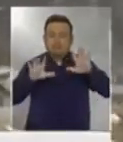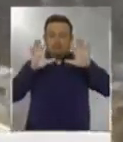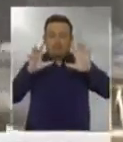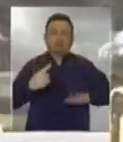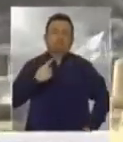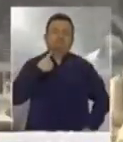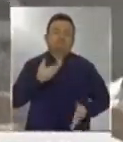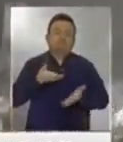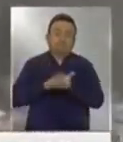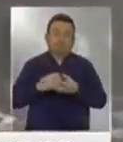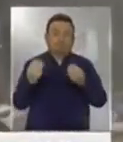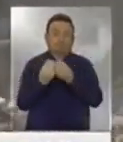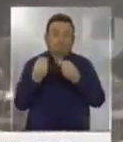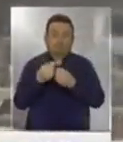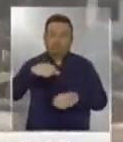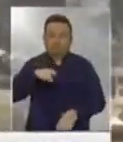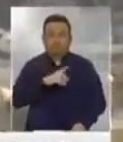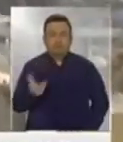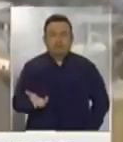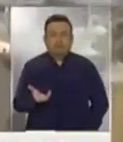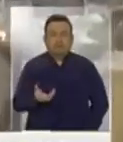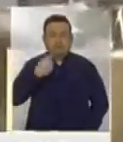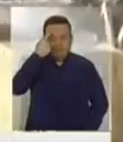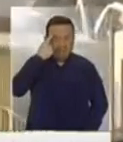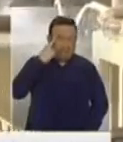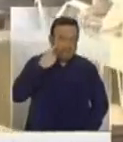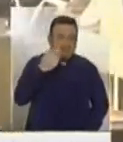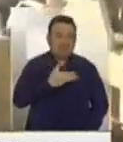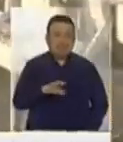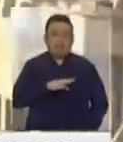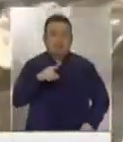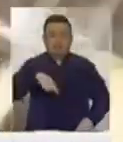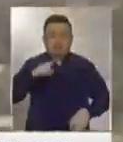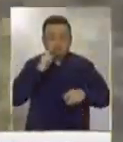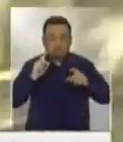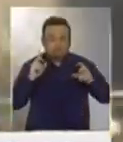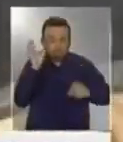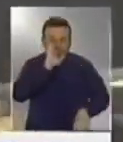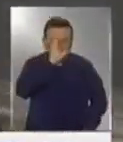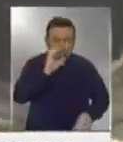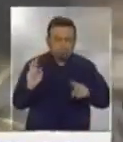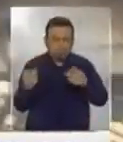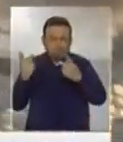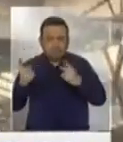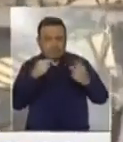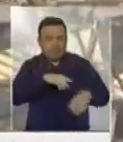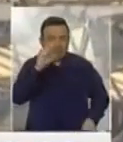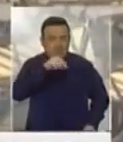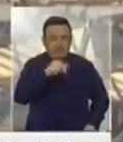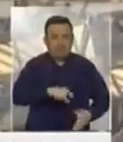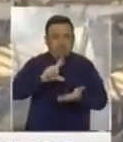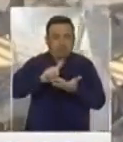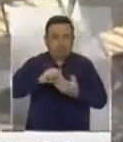víctimas fatales. Hay decenas de personas heridas. Las labores de rescate en la zona de donde se produjo